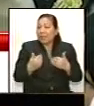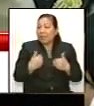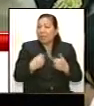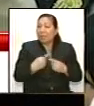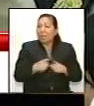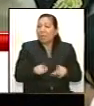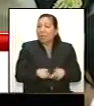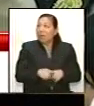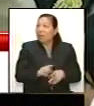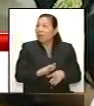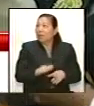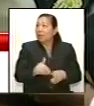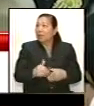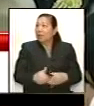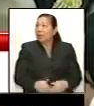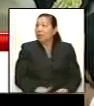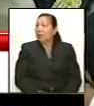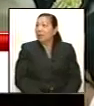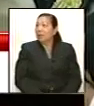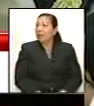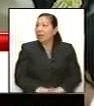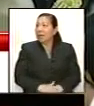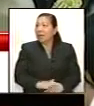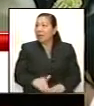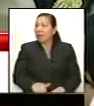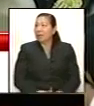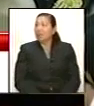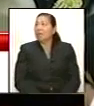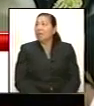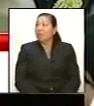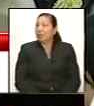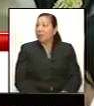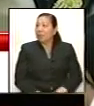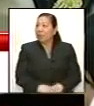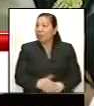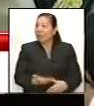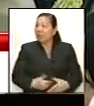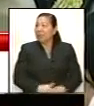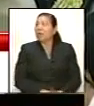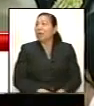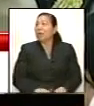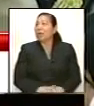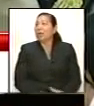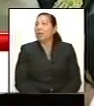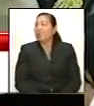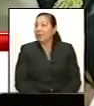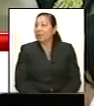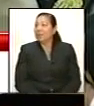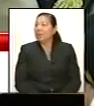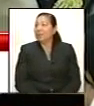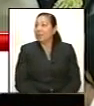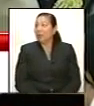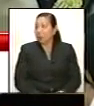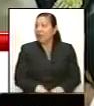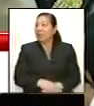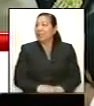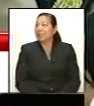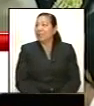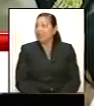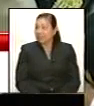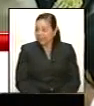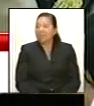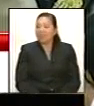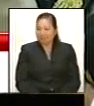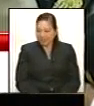también tenemos una función que es el trabajar contenidos en el tema de violencia, porque somos la unidad de derechos fundamentales, está